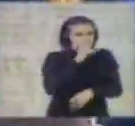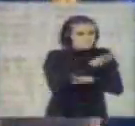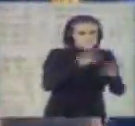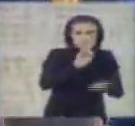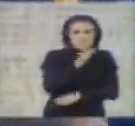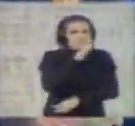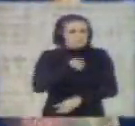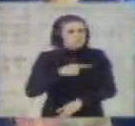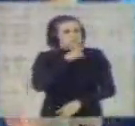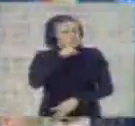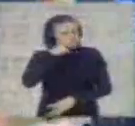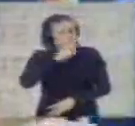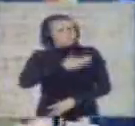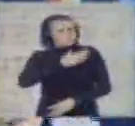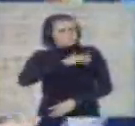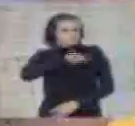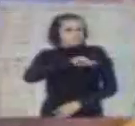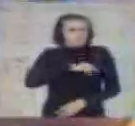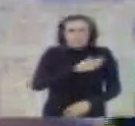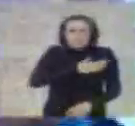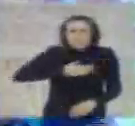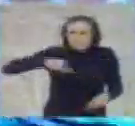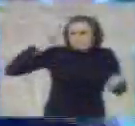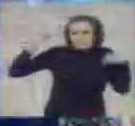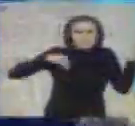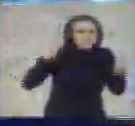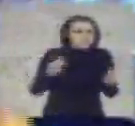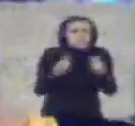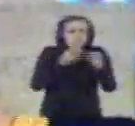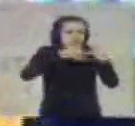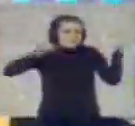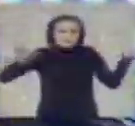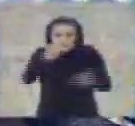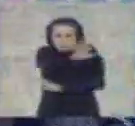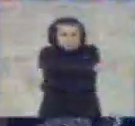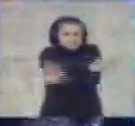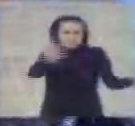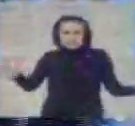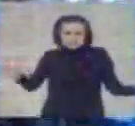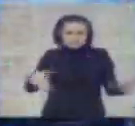dolido. Solo quería divertirme junto a mis